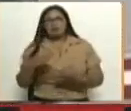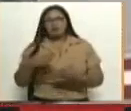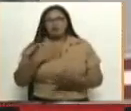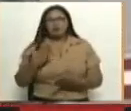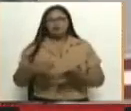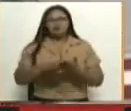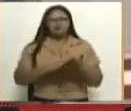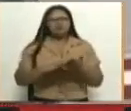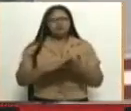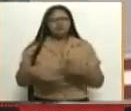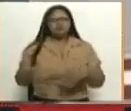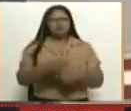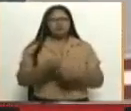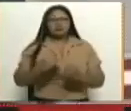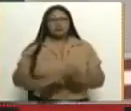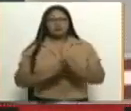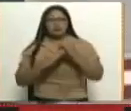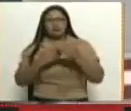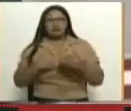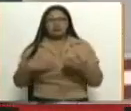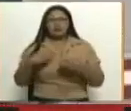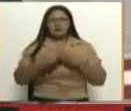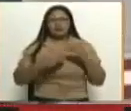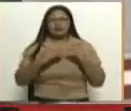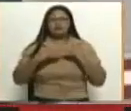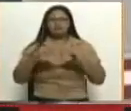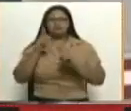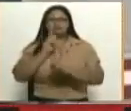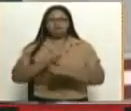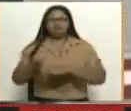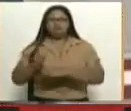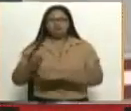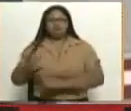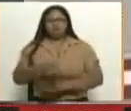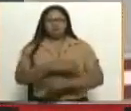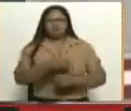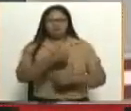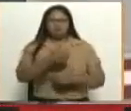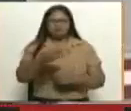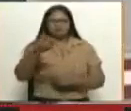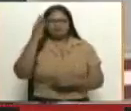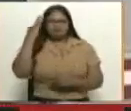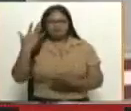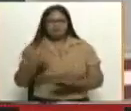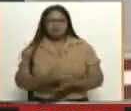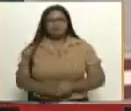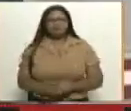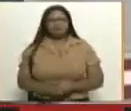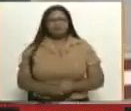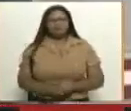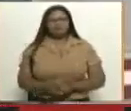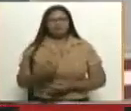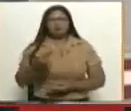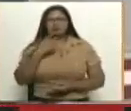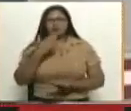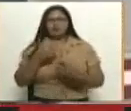recuperar ese liderazgo unipolar que alguna vez Estados Unidos tuvo, ¿no? Entonces, no es que él se le